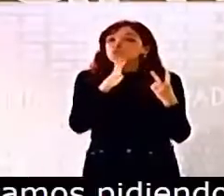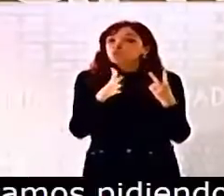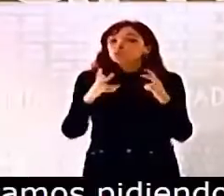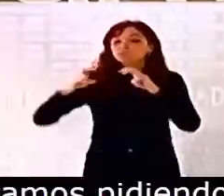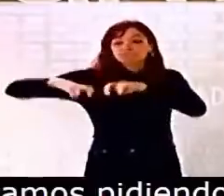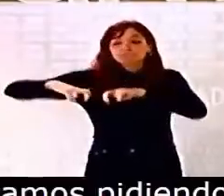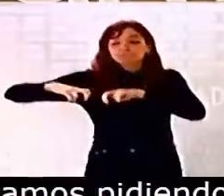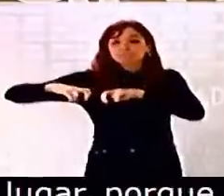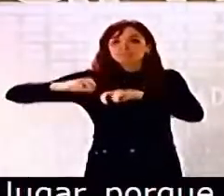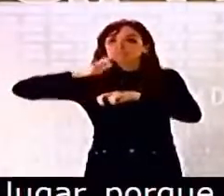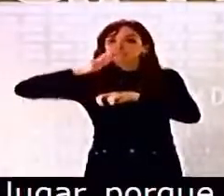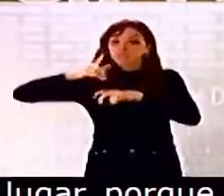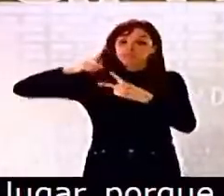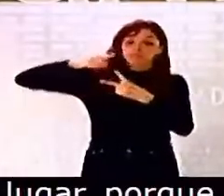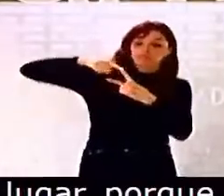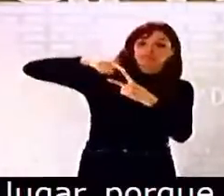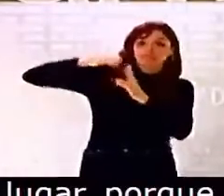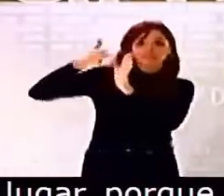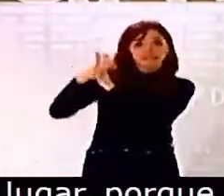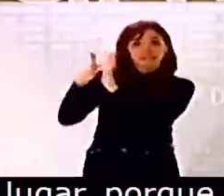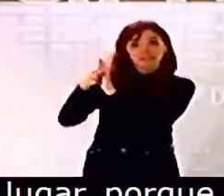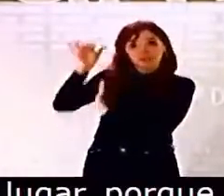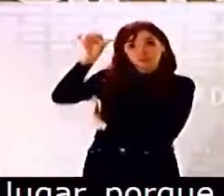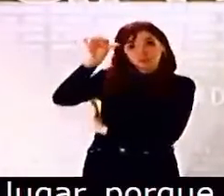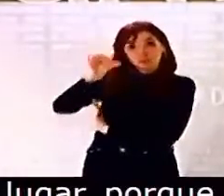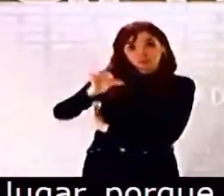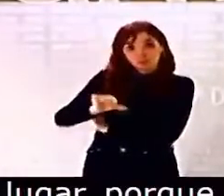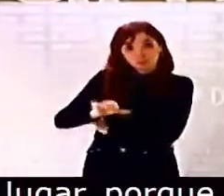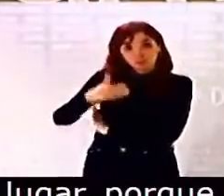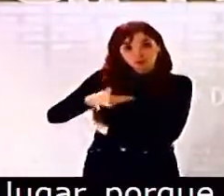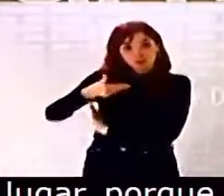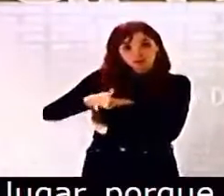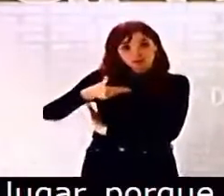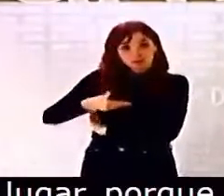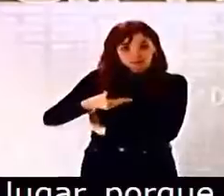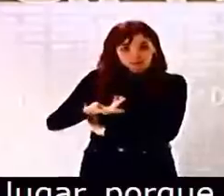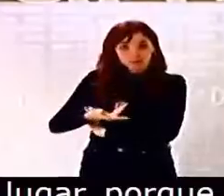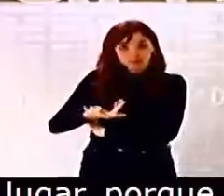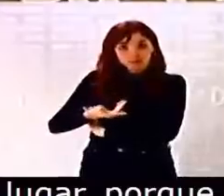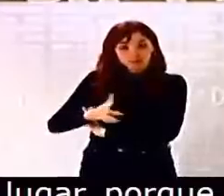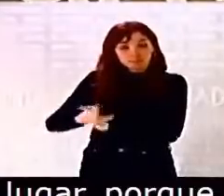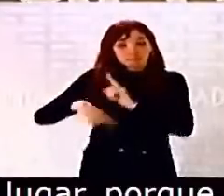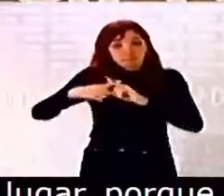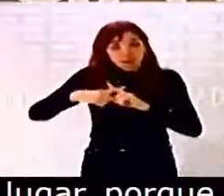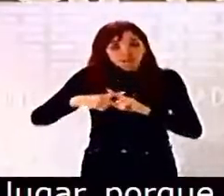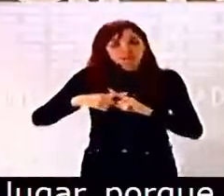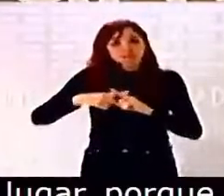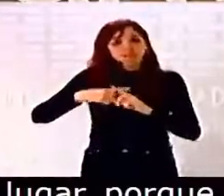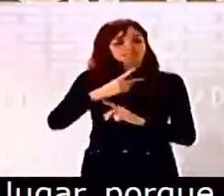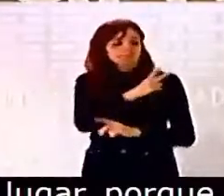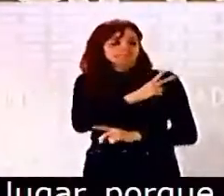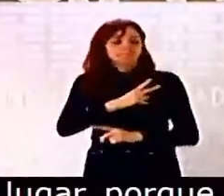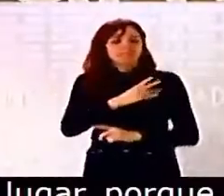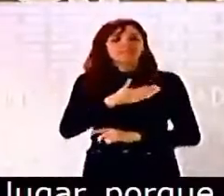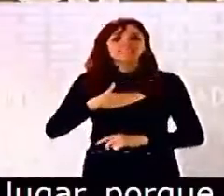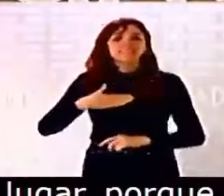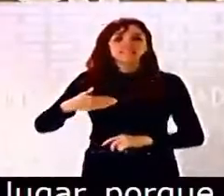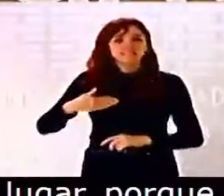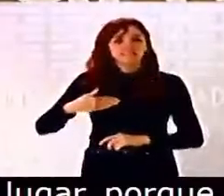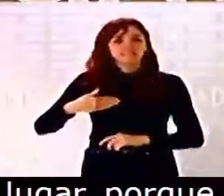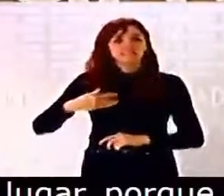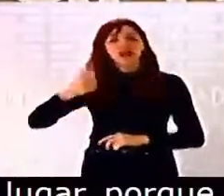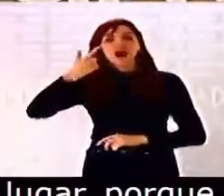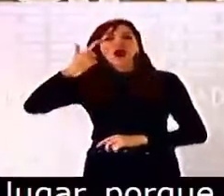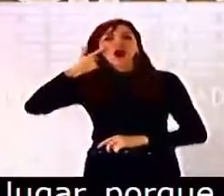darle cuenta a un ejercicio muy importante de contención, queríamos